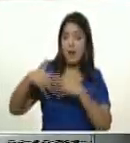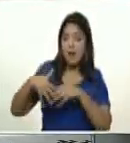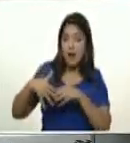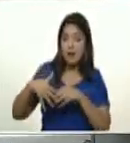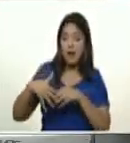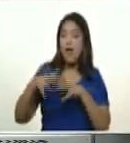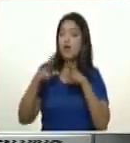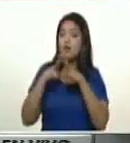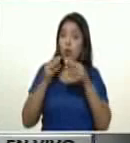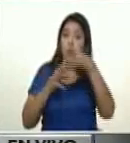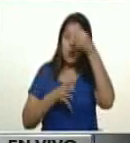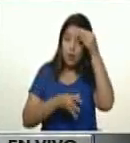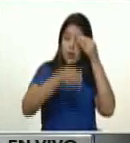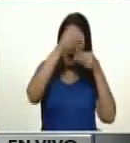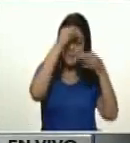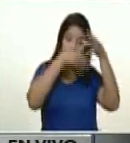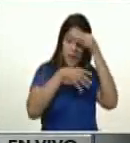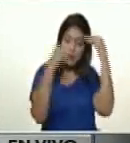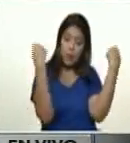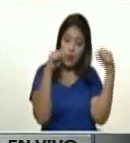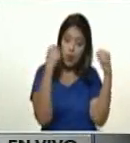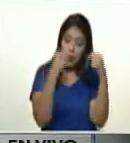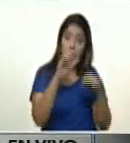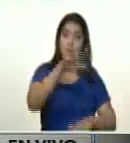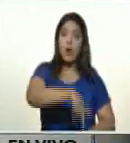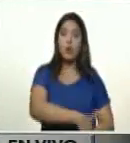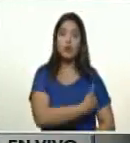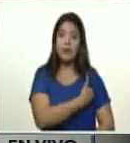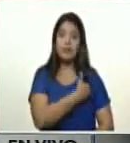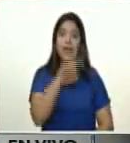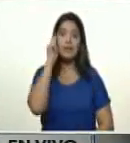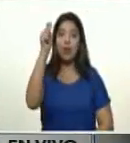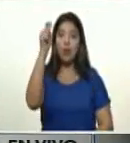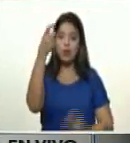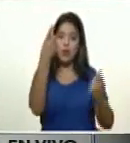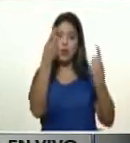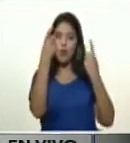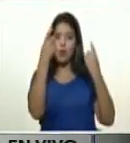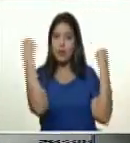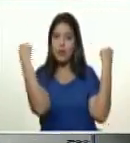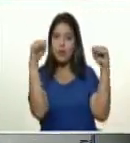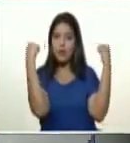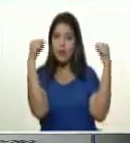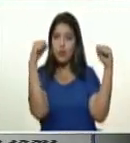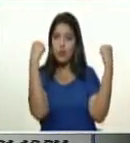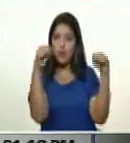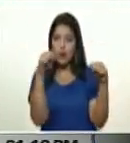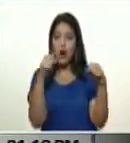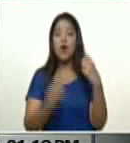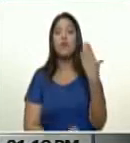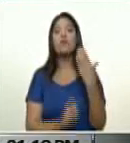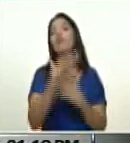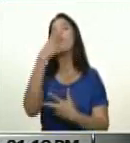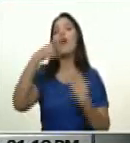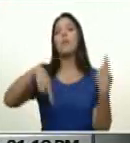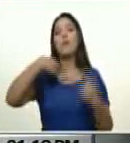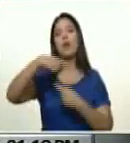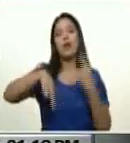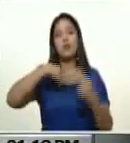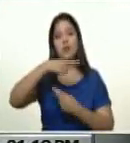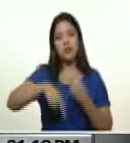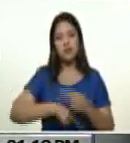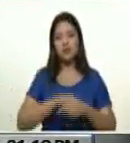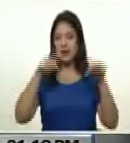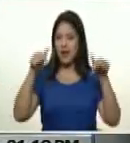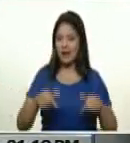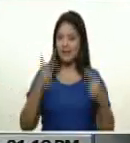el conocimiento científico de la Universidad Politécnica Andrés Eloy Blanco, fundada por la revolución. Y aquí